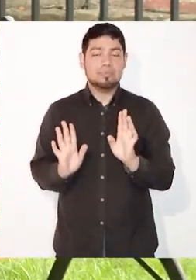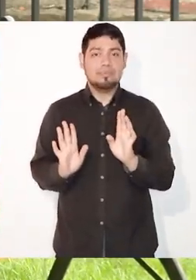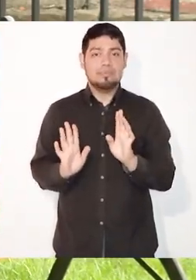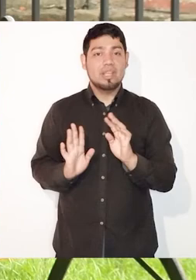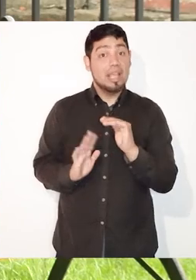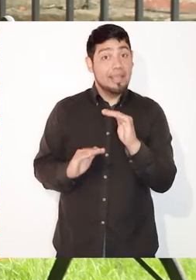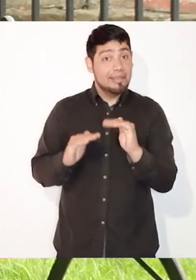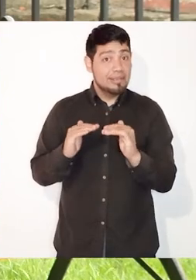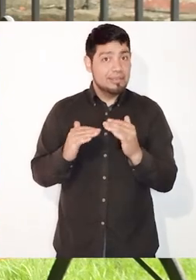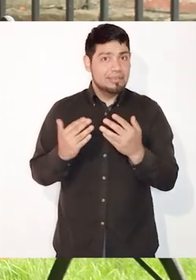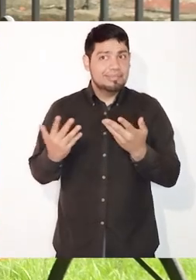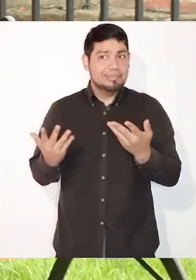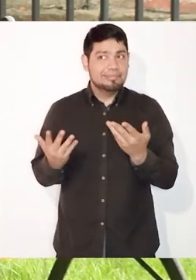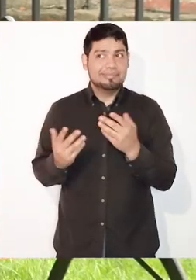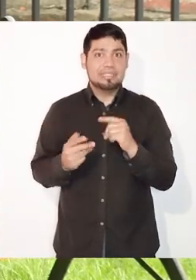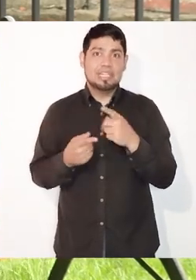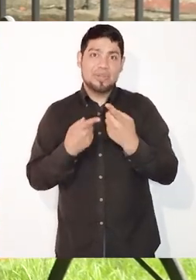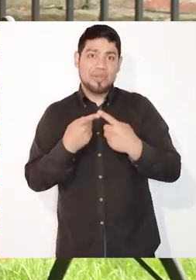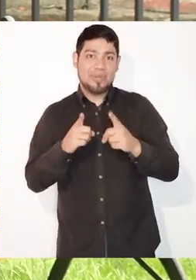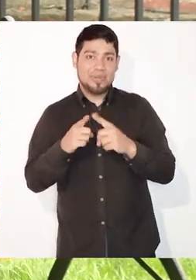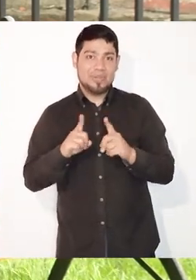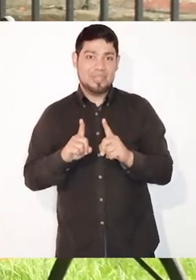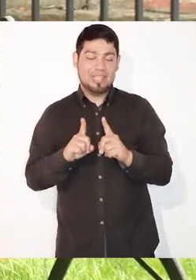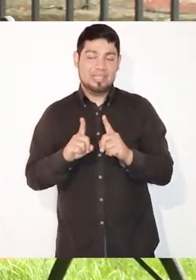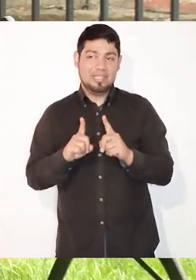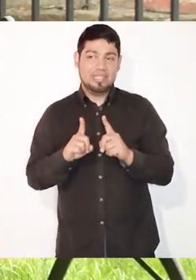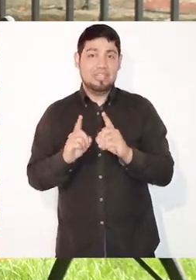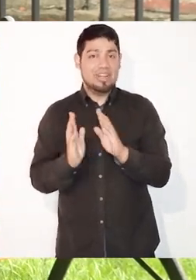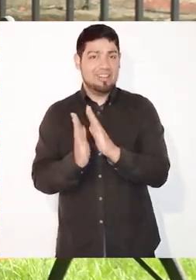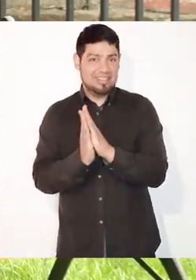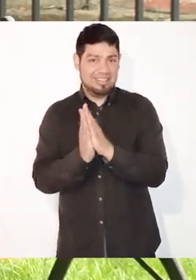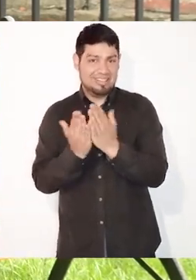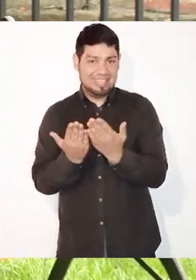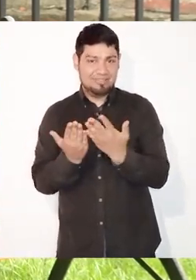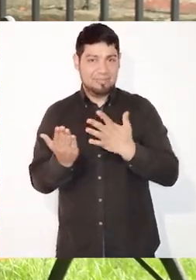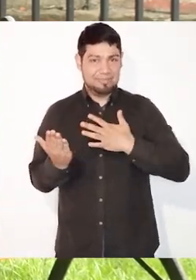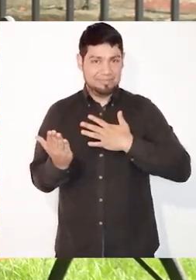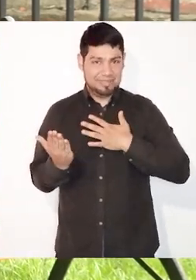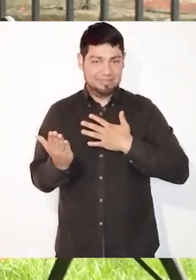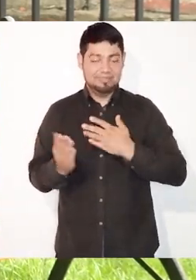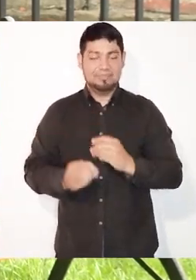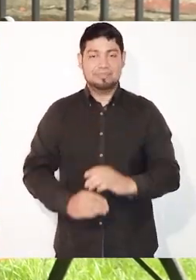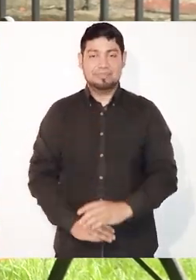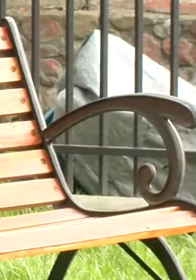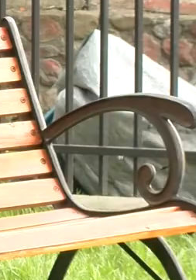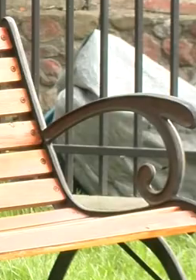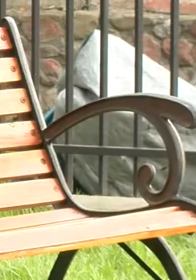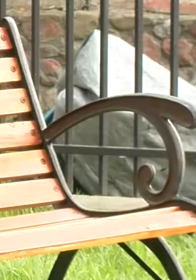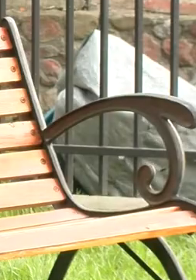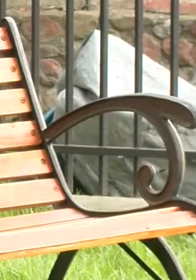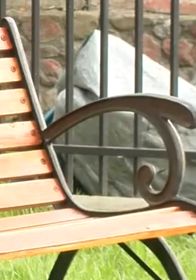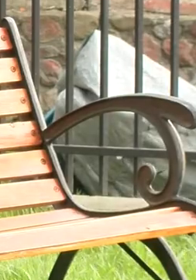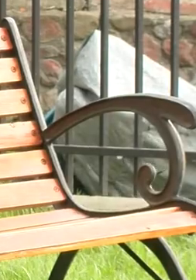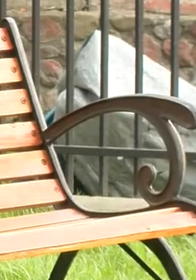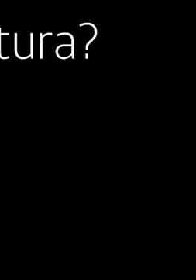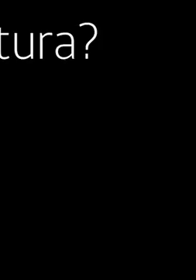lo que explora con ironía, por cierto, y con una serie de otros elementos, ese